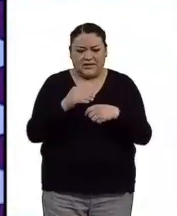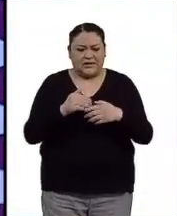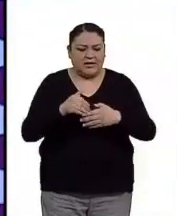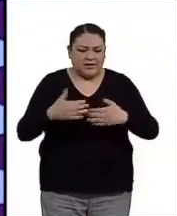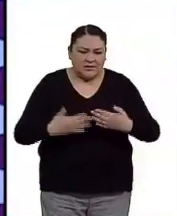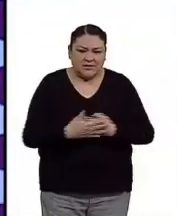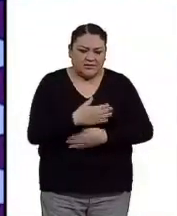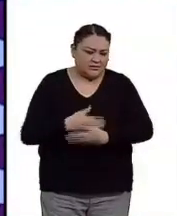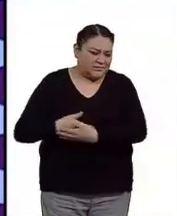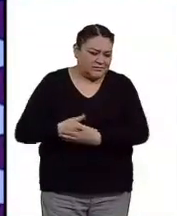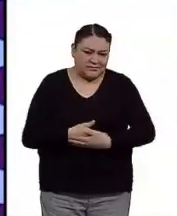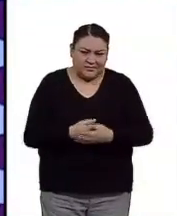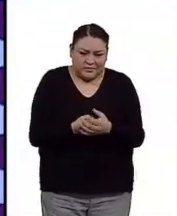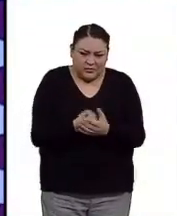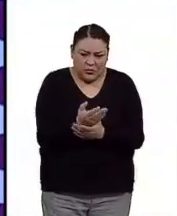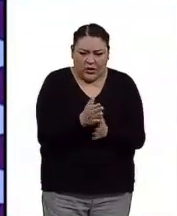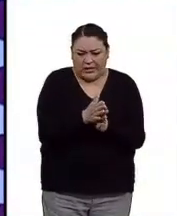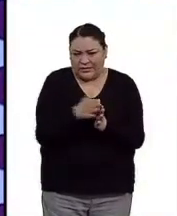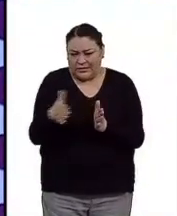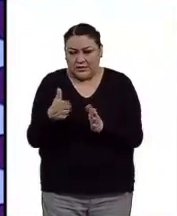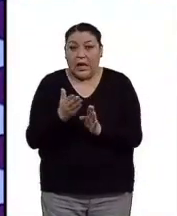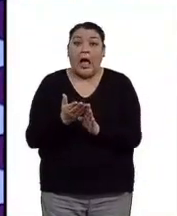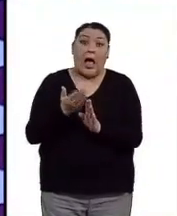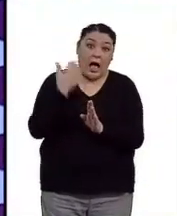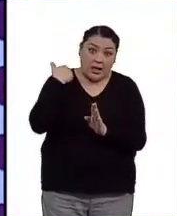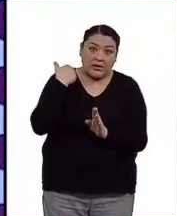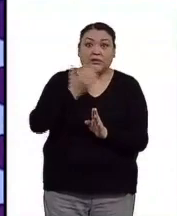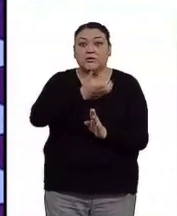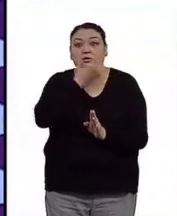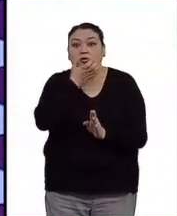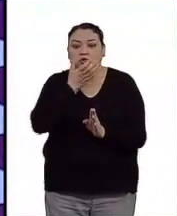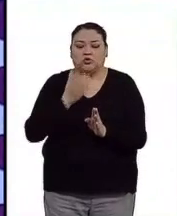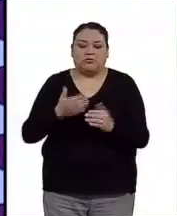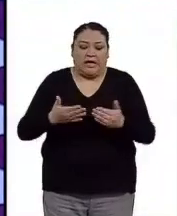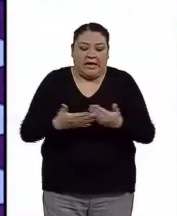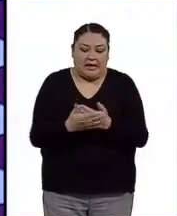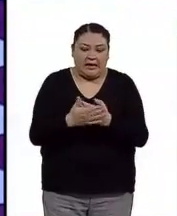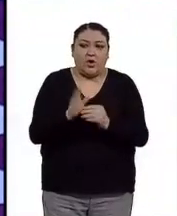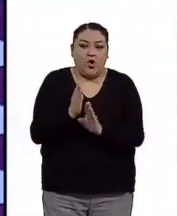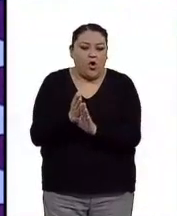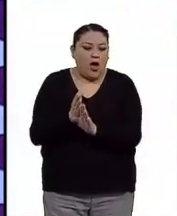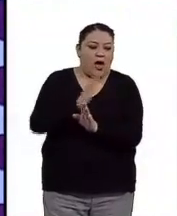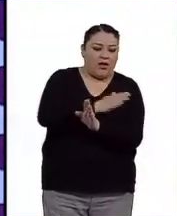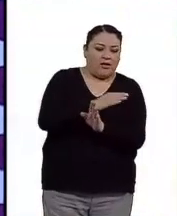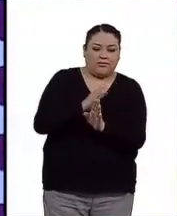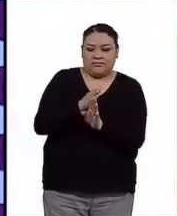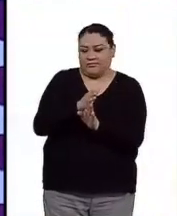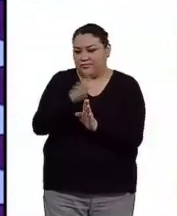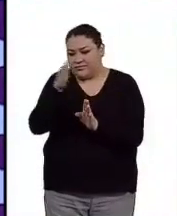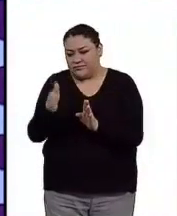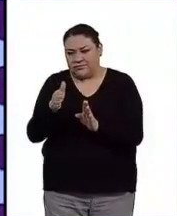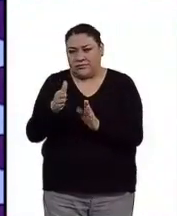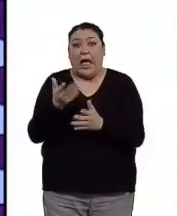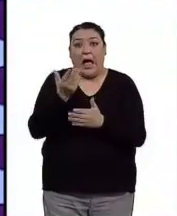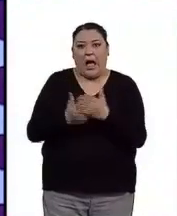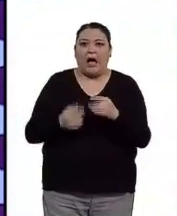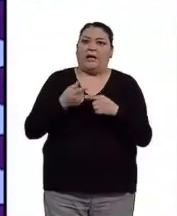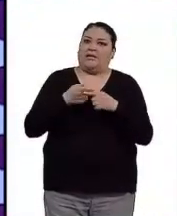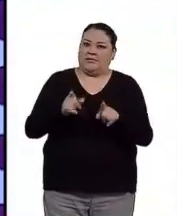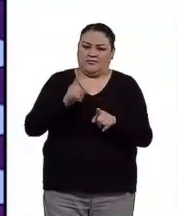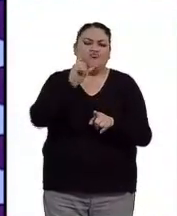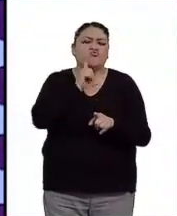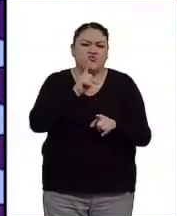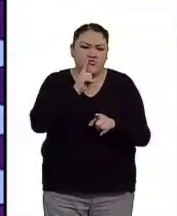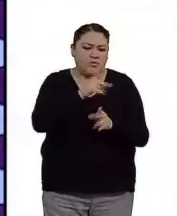parto, que antes no se podía, tenían que ser por fuerza antes del nacimiento de la o el bebé, y que ahora ya los pueden trasladar, es también un beneficio para las